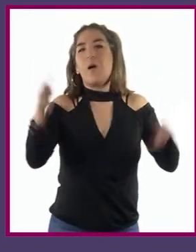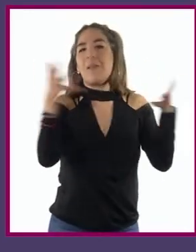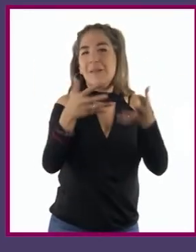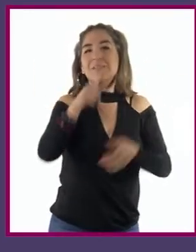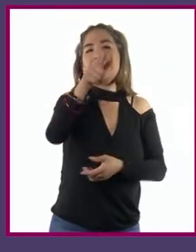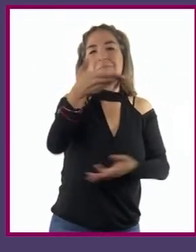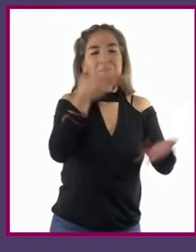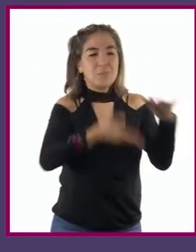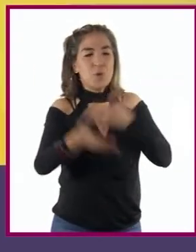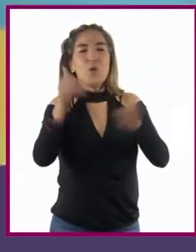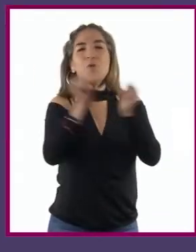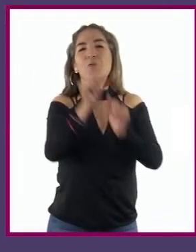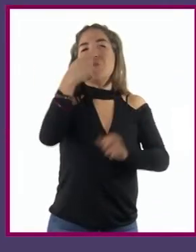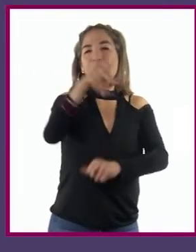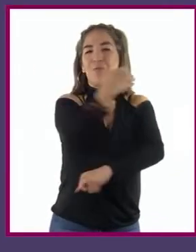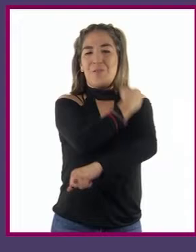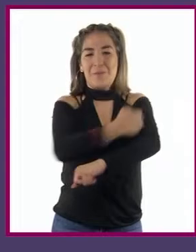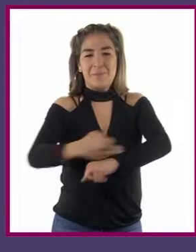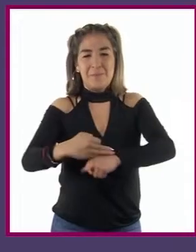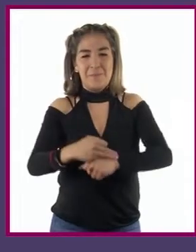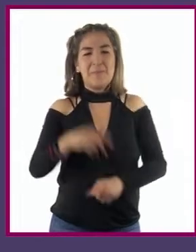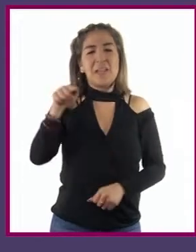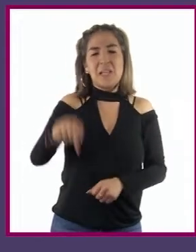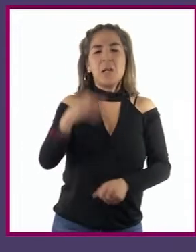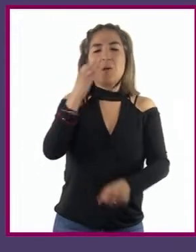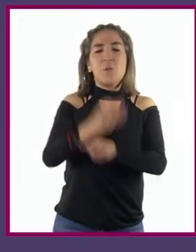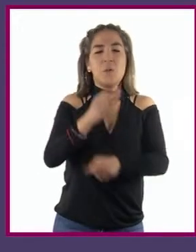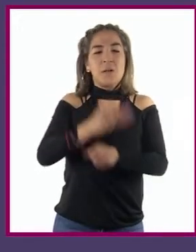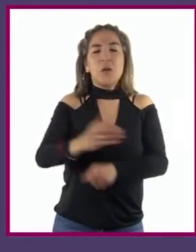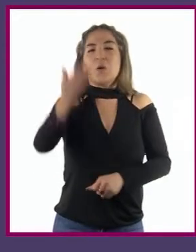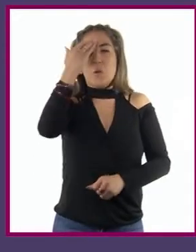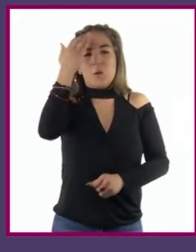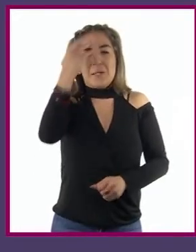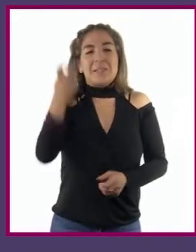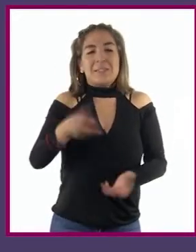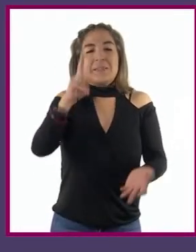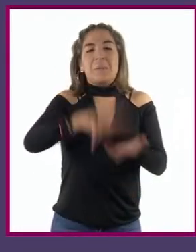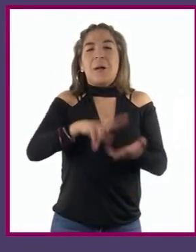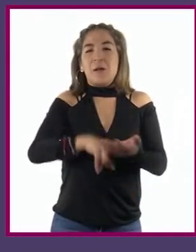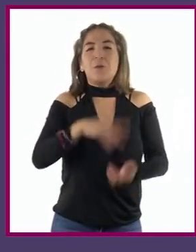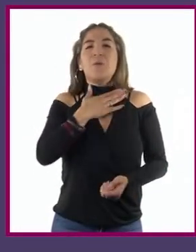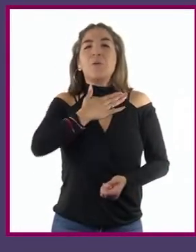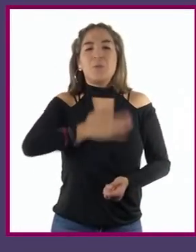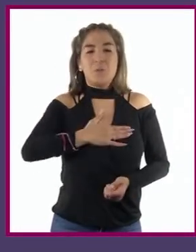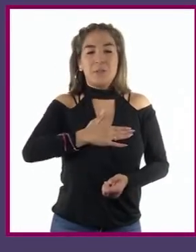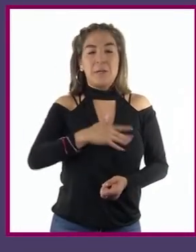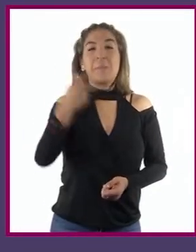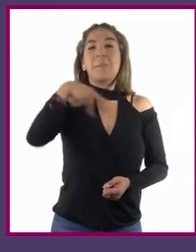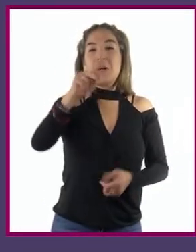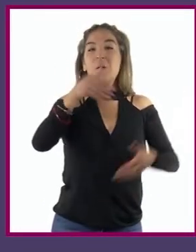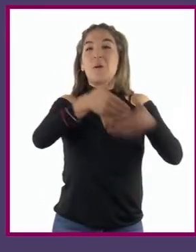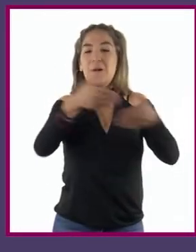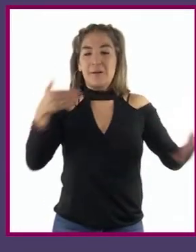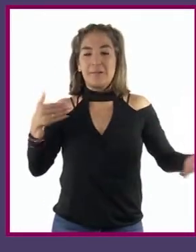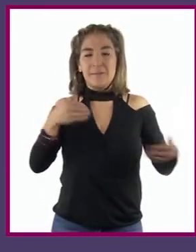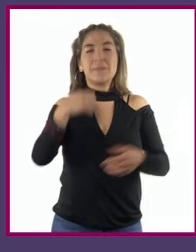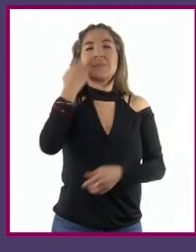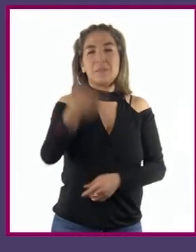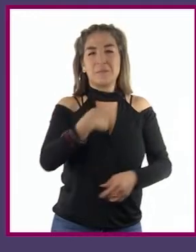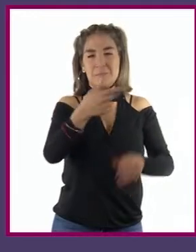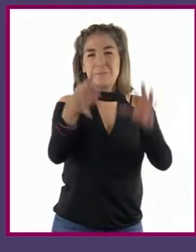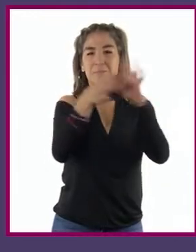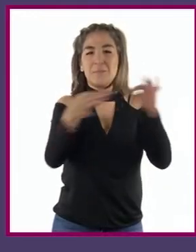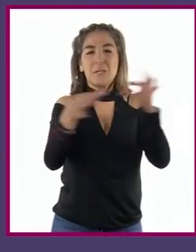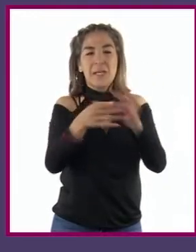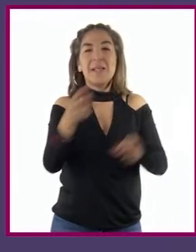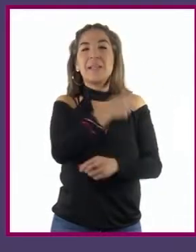te lleves bien con todos. Y en esta cápsula vamos a conocer el valor de la justicia. Pero antes, quiero mencionarte